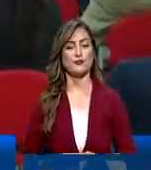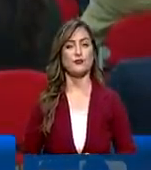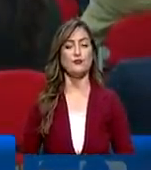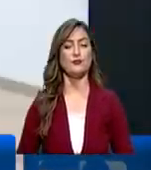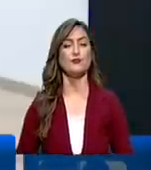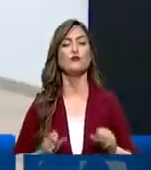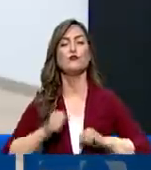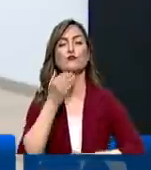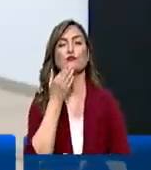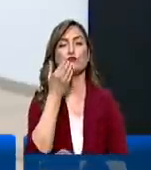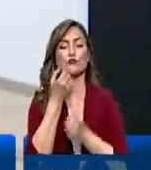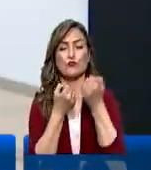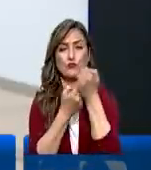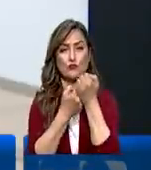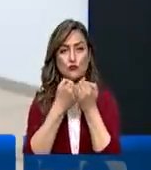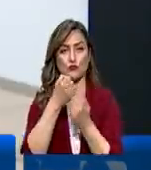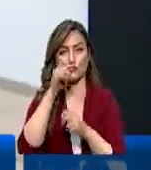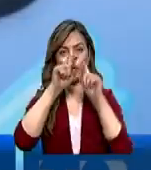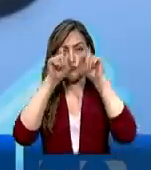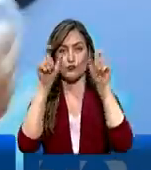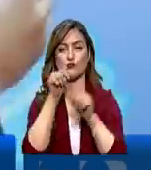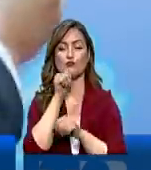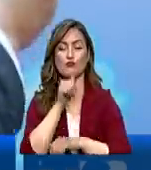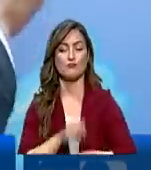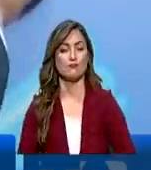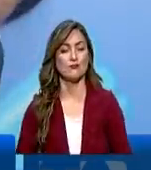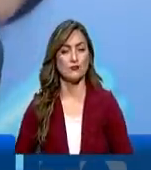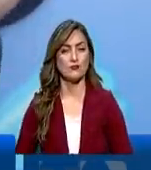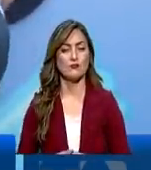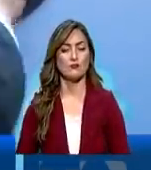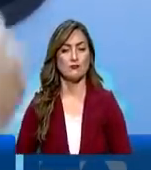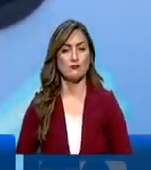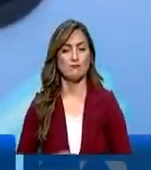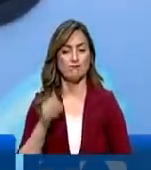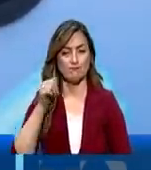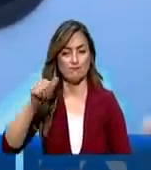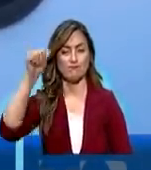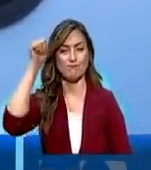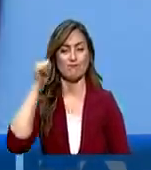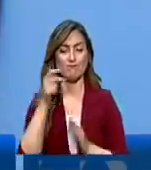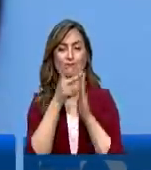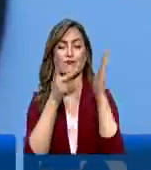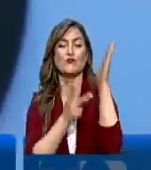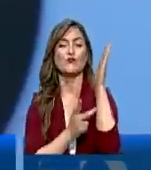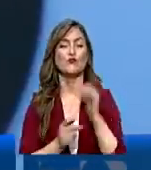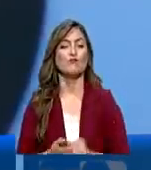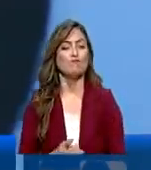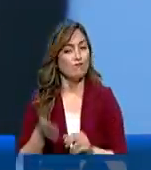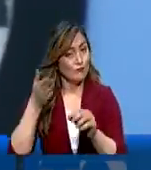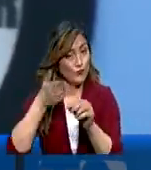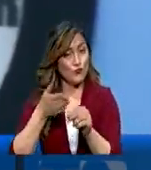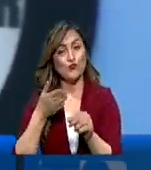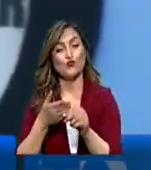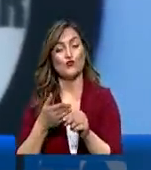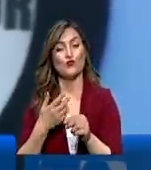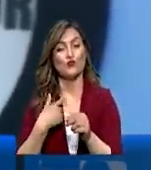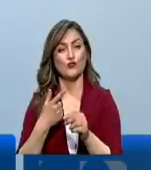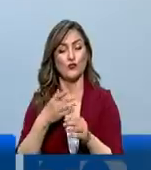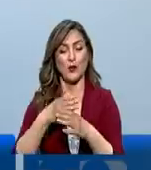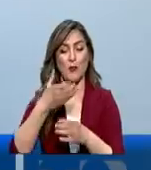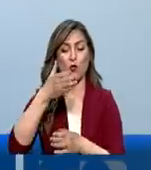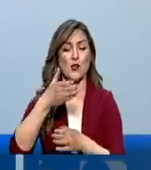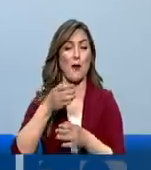será posible con el apoyo de la empresa privada, por lo cual ayer se presentó este programa que busca reducir la cantidad de